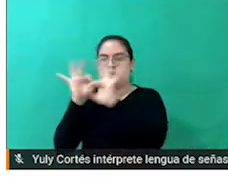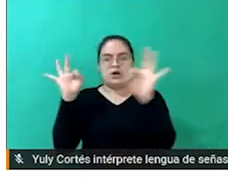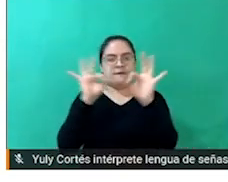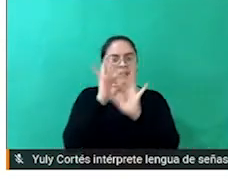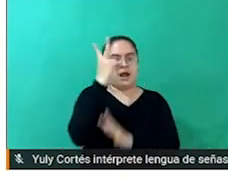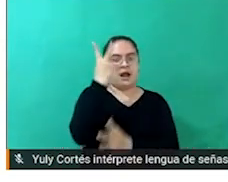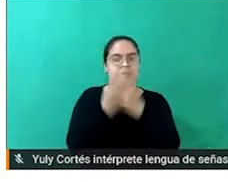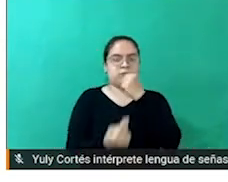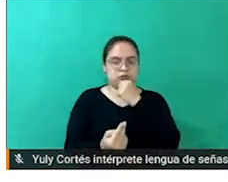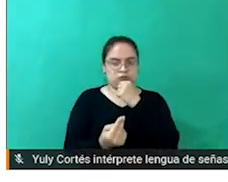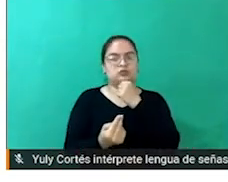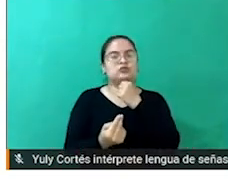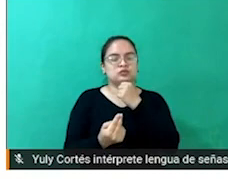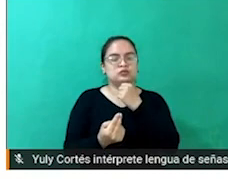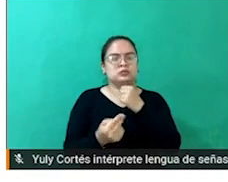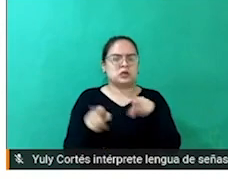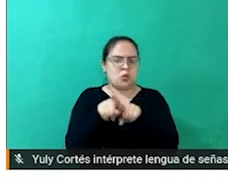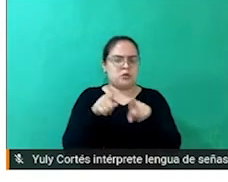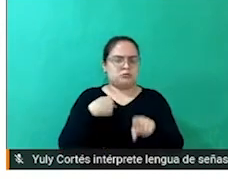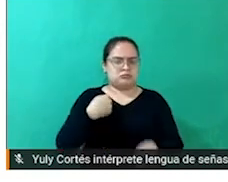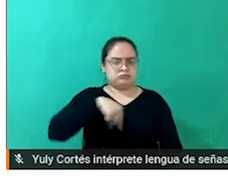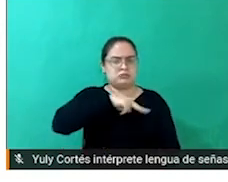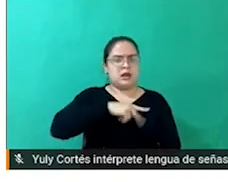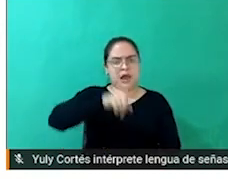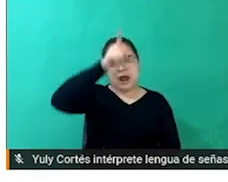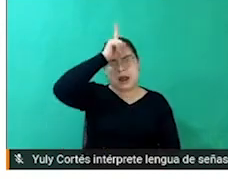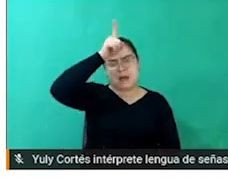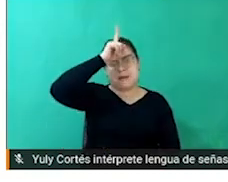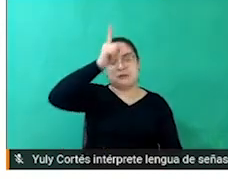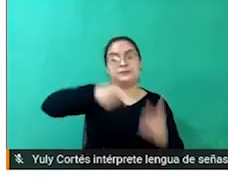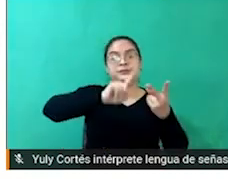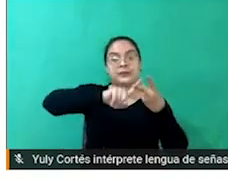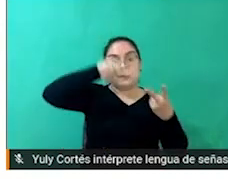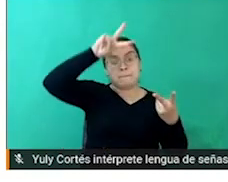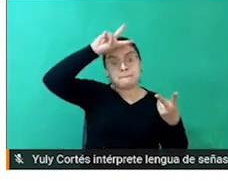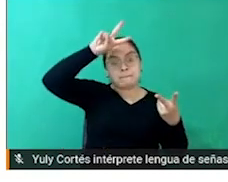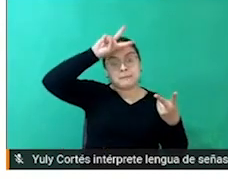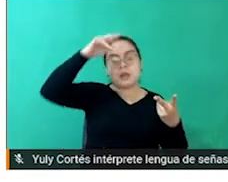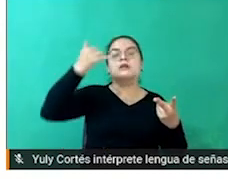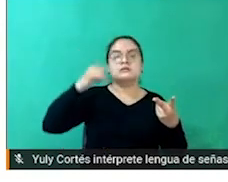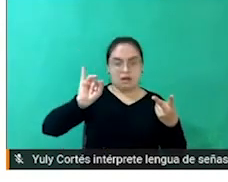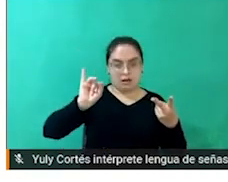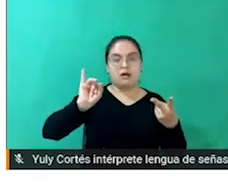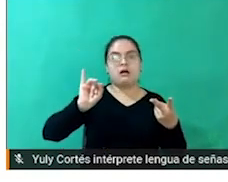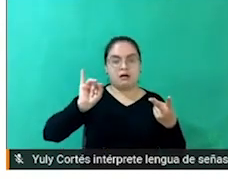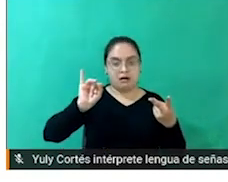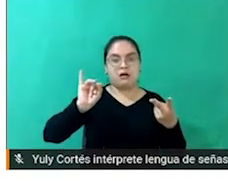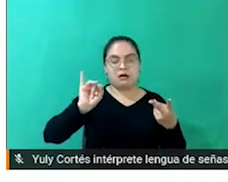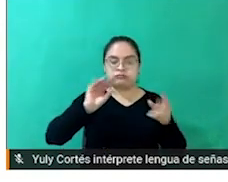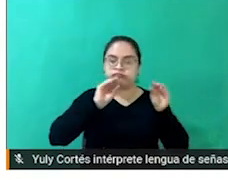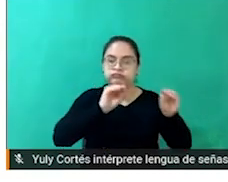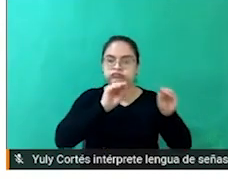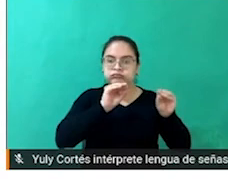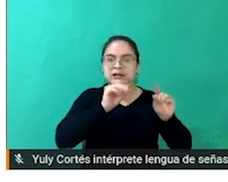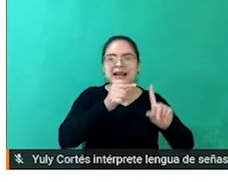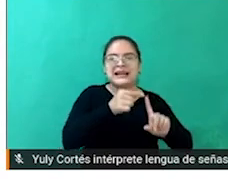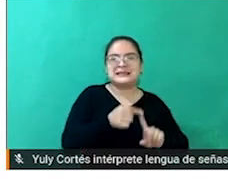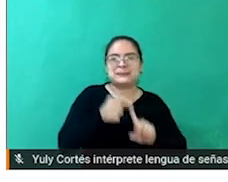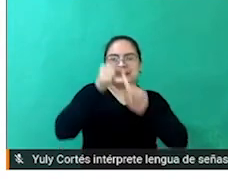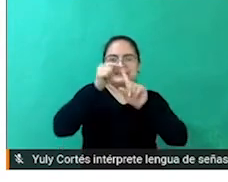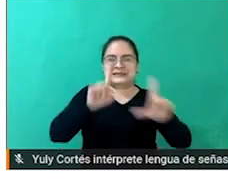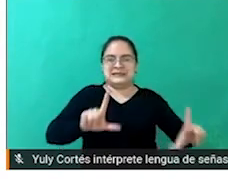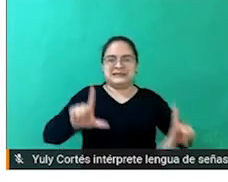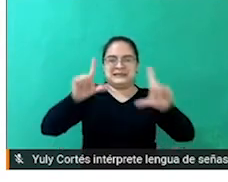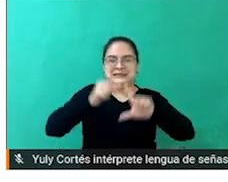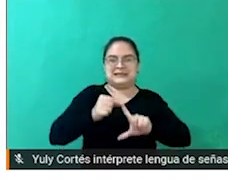como nosotros en Alemania, por ejemplo, y también en el Perú, hemos desarrollado ya una especialización en